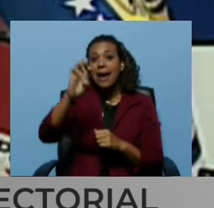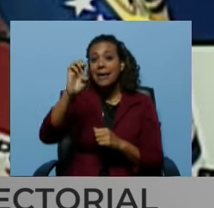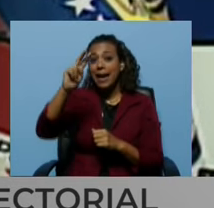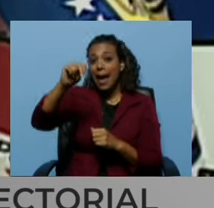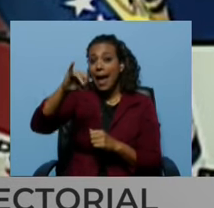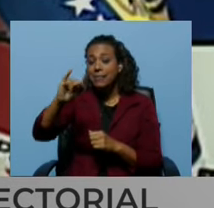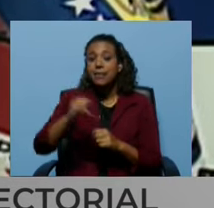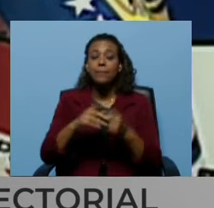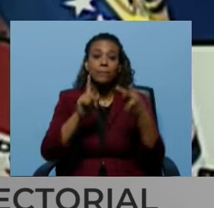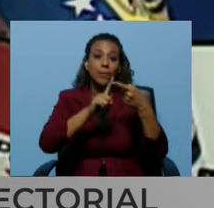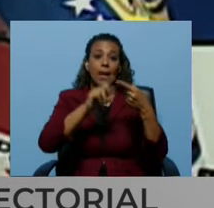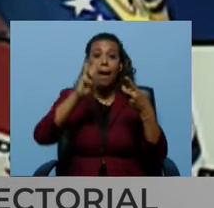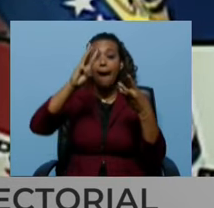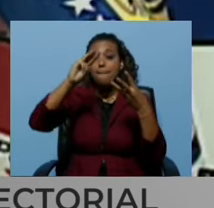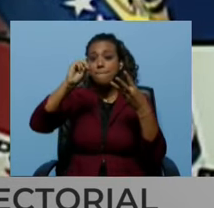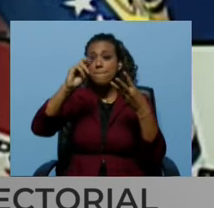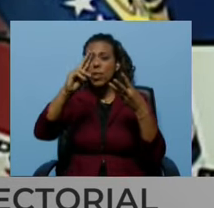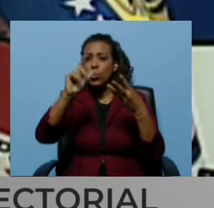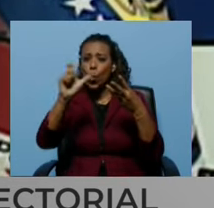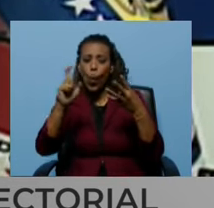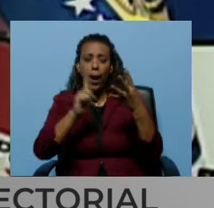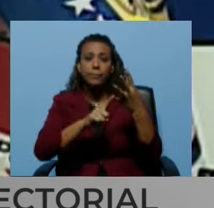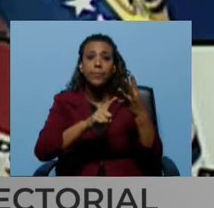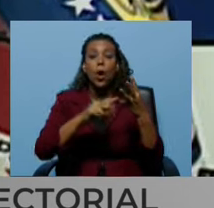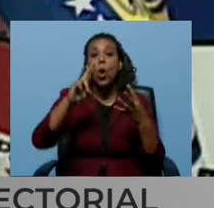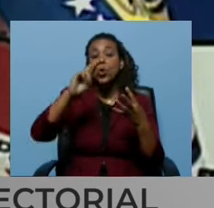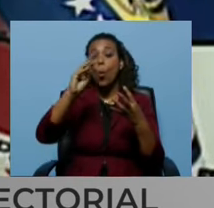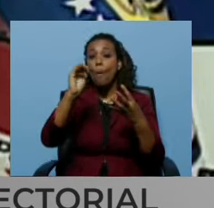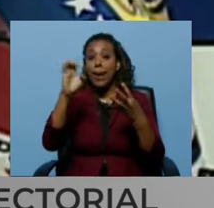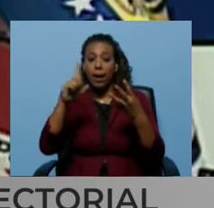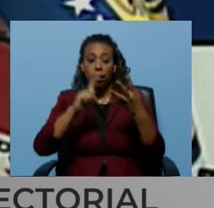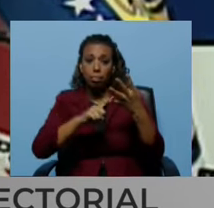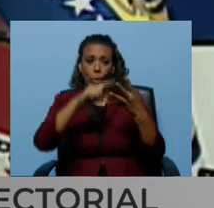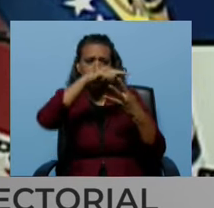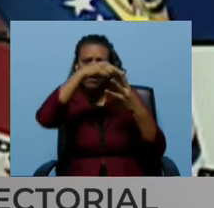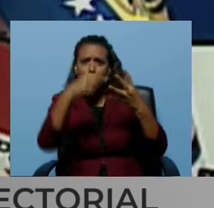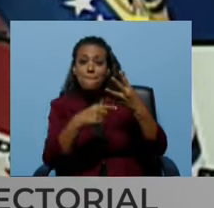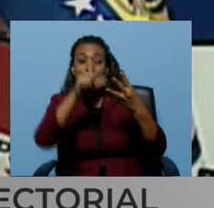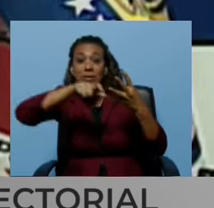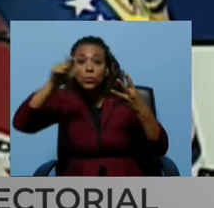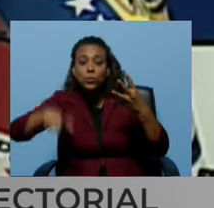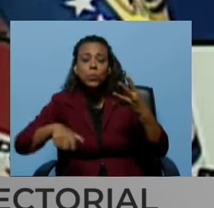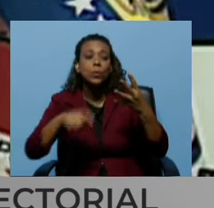García, Manuel Alejandro Borges, Roberto Antonio Alvarado I y José Miguel Estrada.